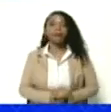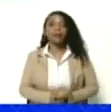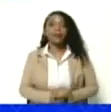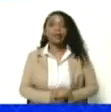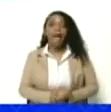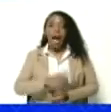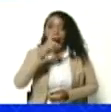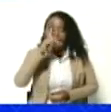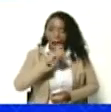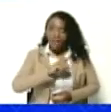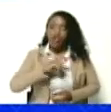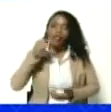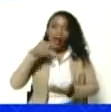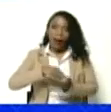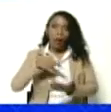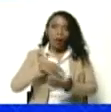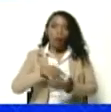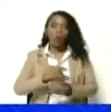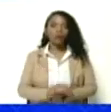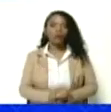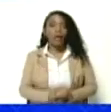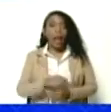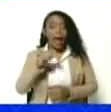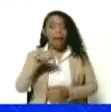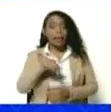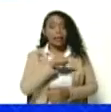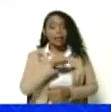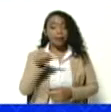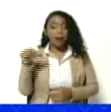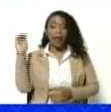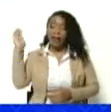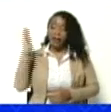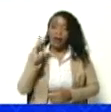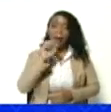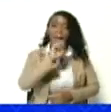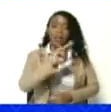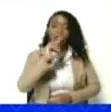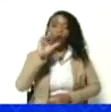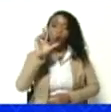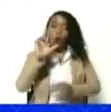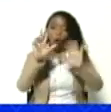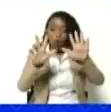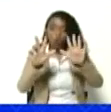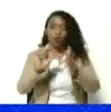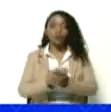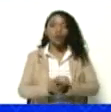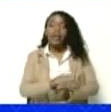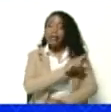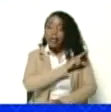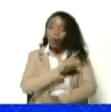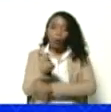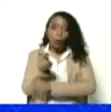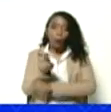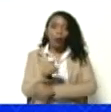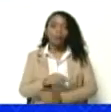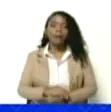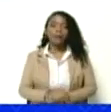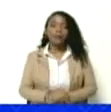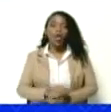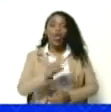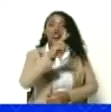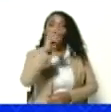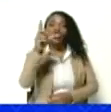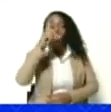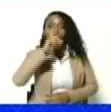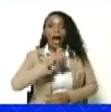Año de Carabobo. Esta semana que viene, el 28, se cumplen